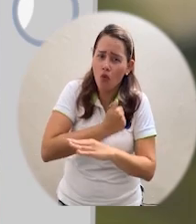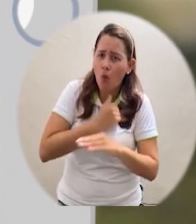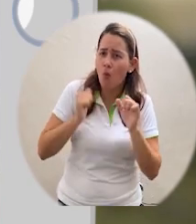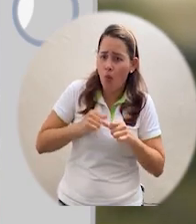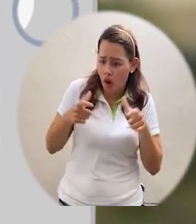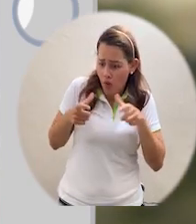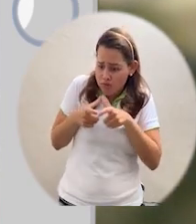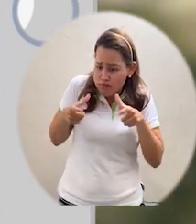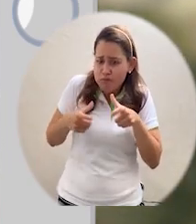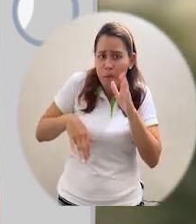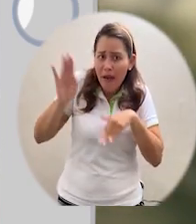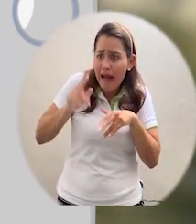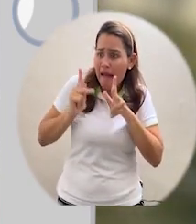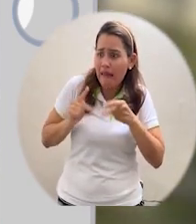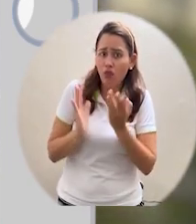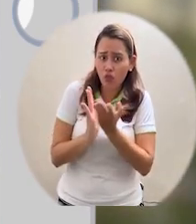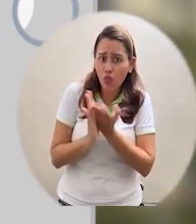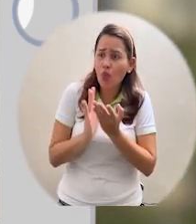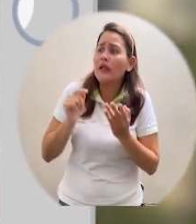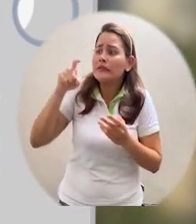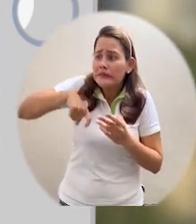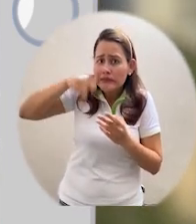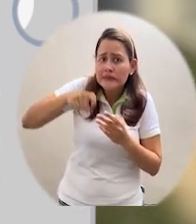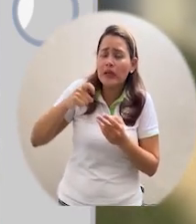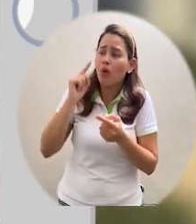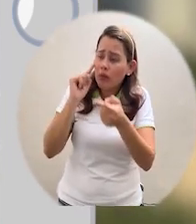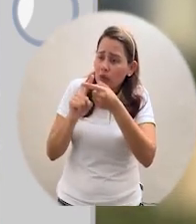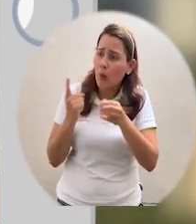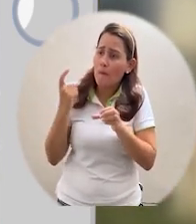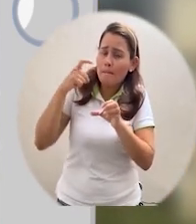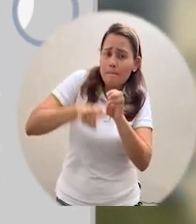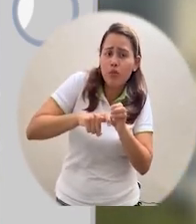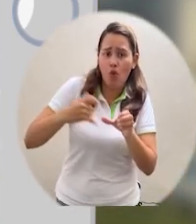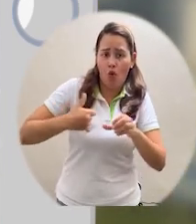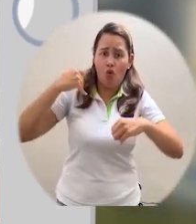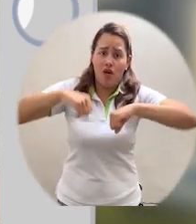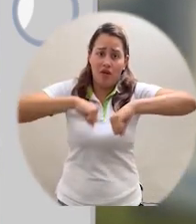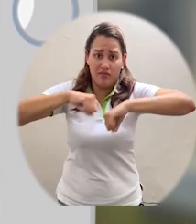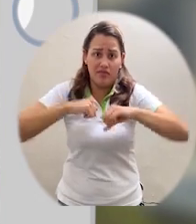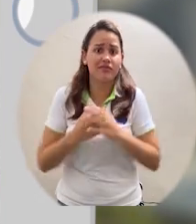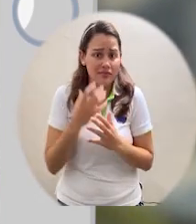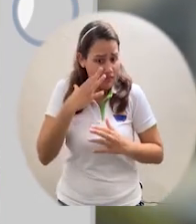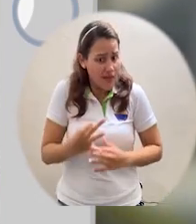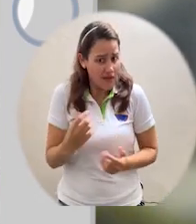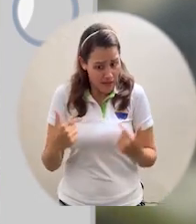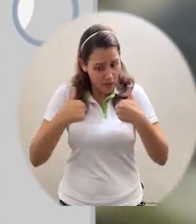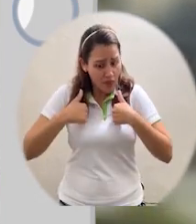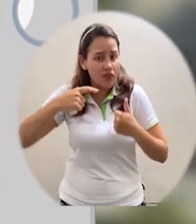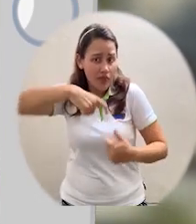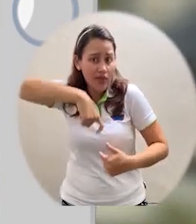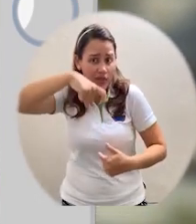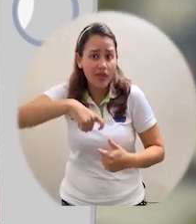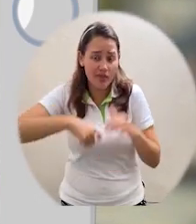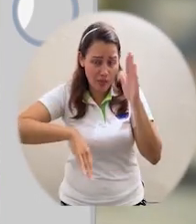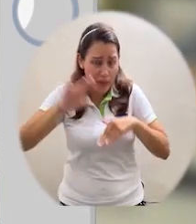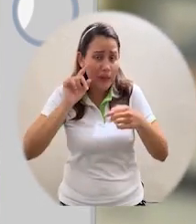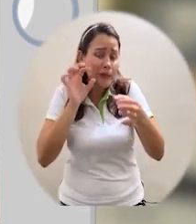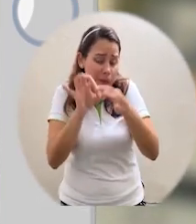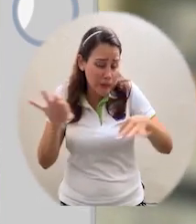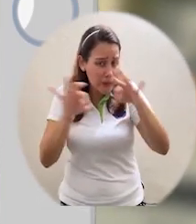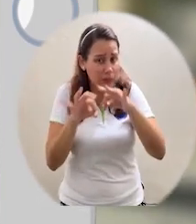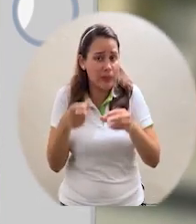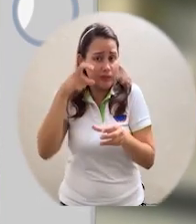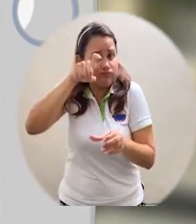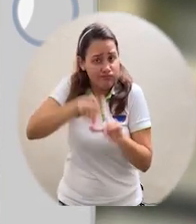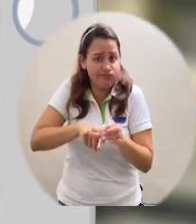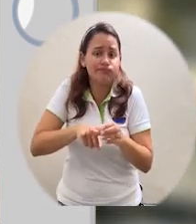Jóvenes en Acción, ya que hay varios que, como en mi caso, que son base fundamental de la economía y se quedaron sin